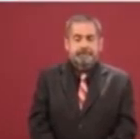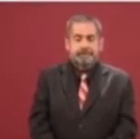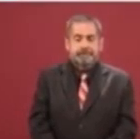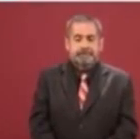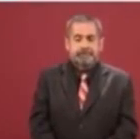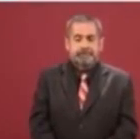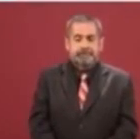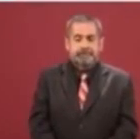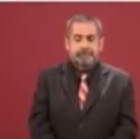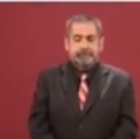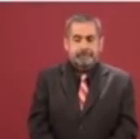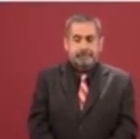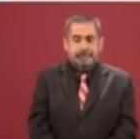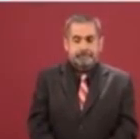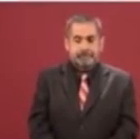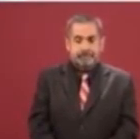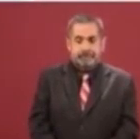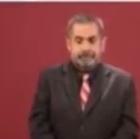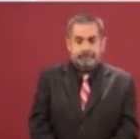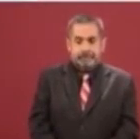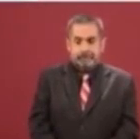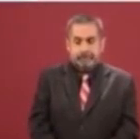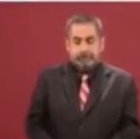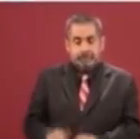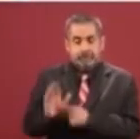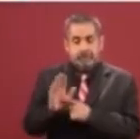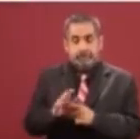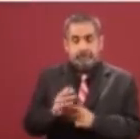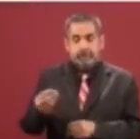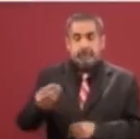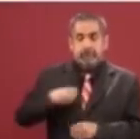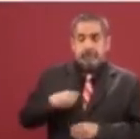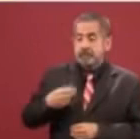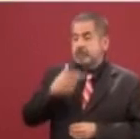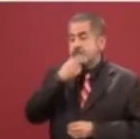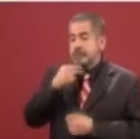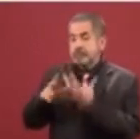Y miren este. Este es, me lo dio un migrante.